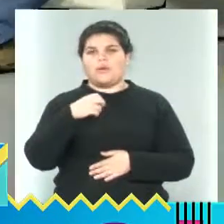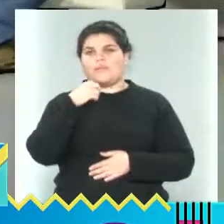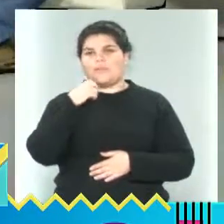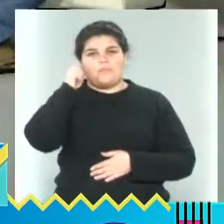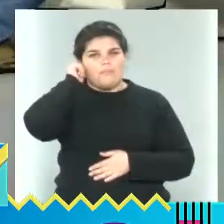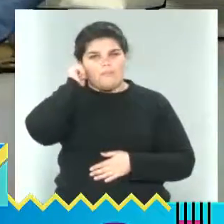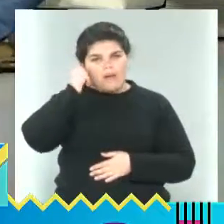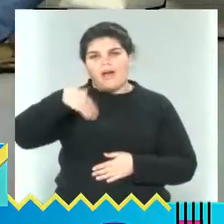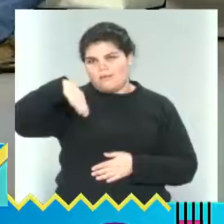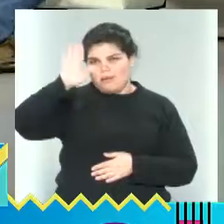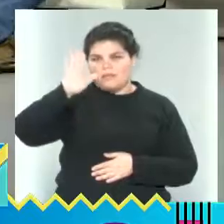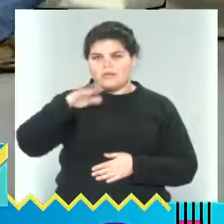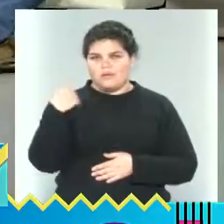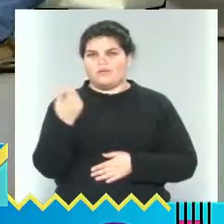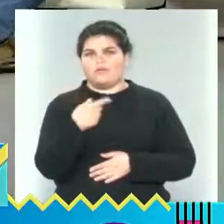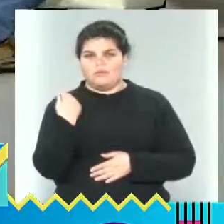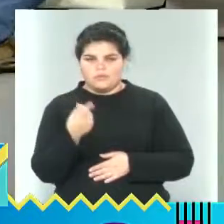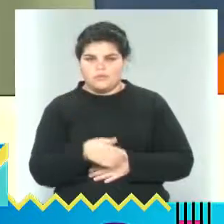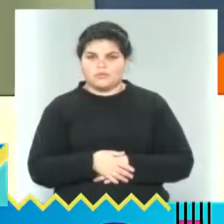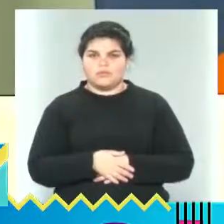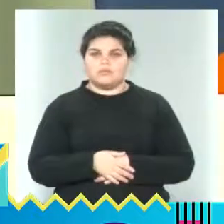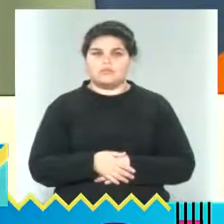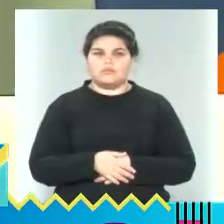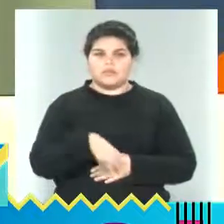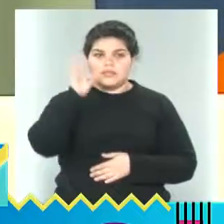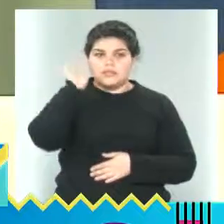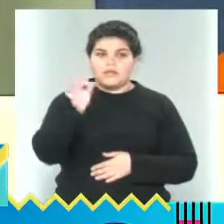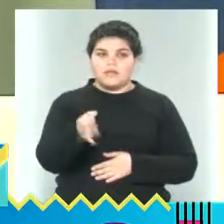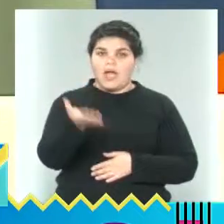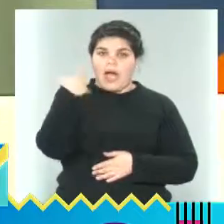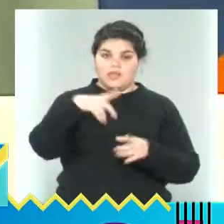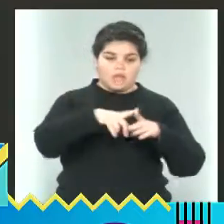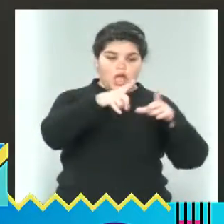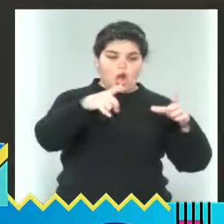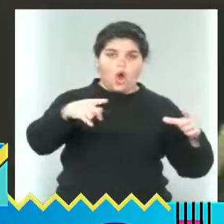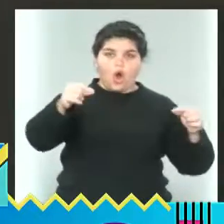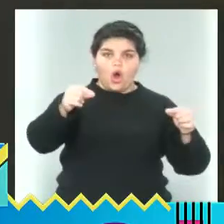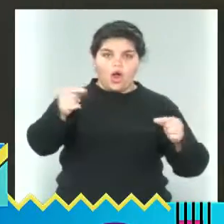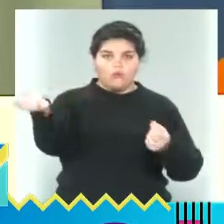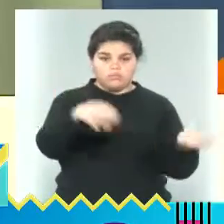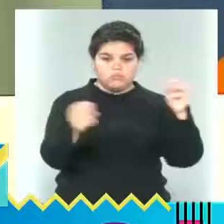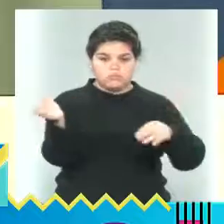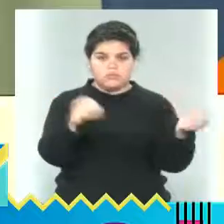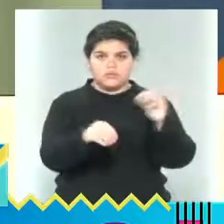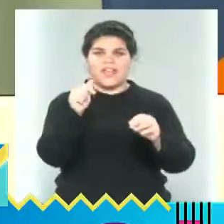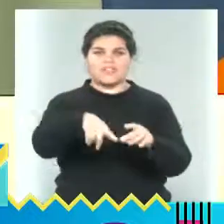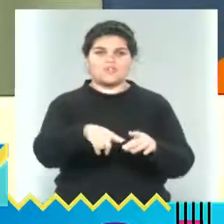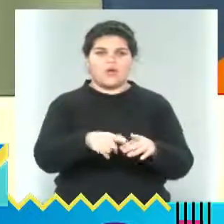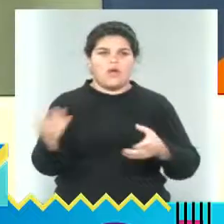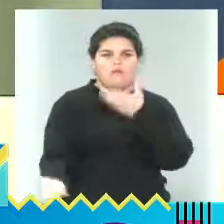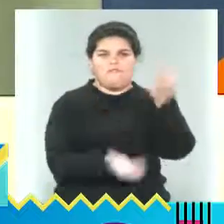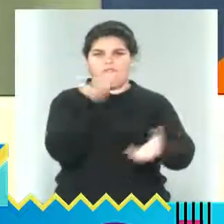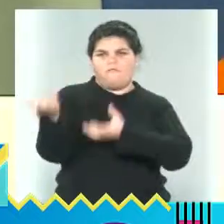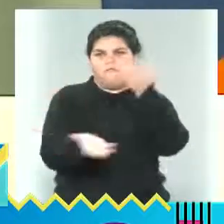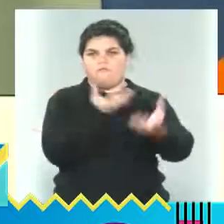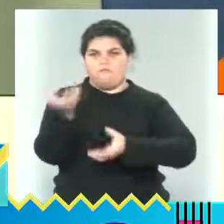ustedes, antes se juntaban las hojas y se quemaban, y era una fiesta cuando se quemaba en la cuadra todas las